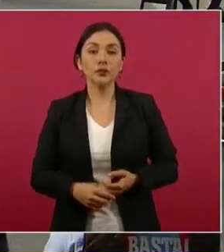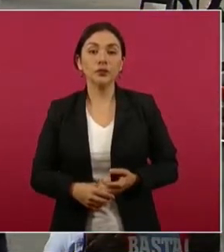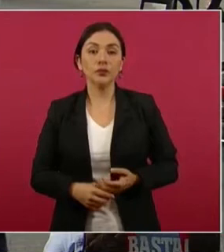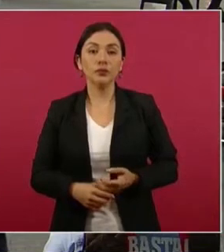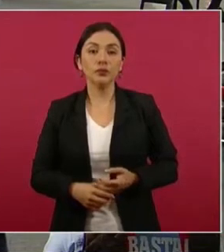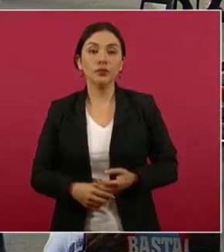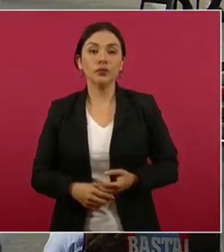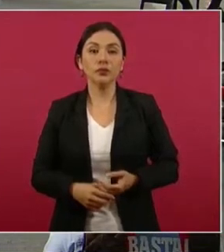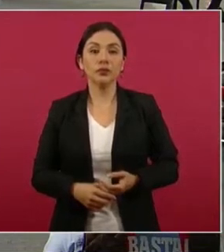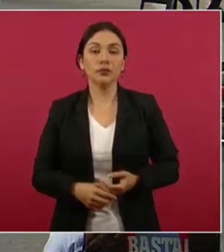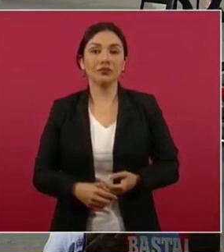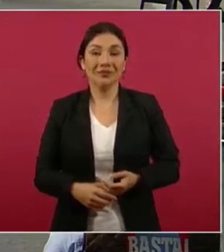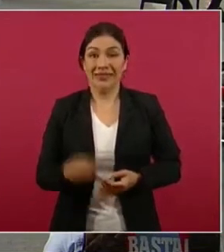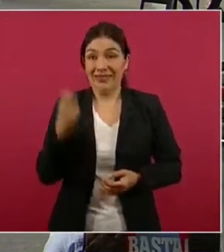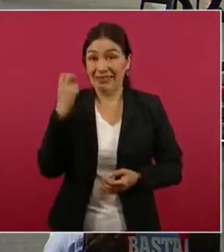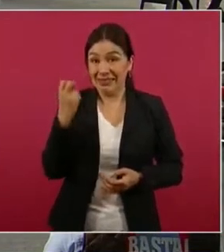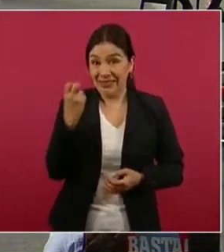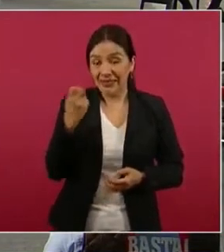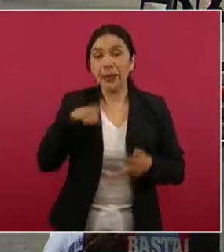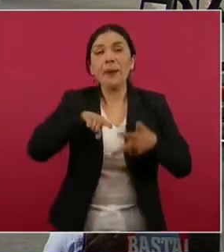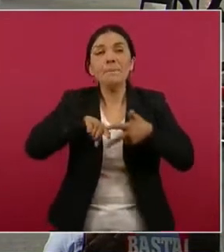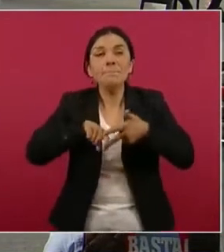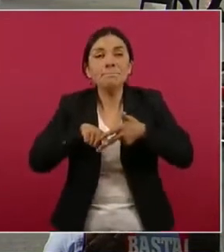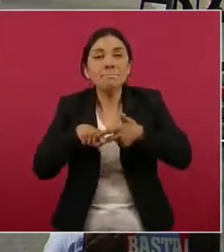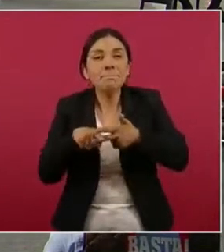ese es el origen del asunto.